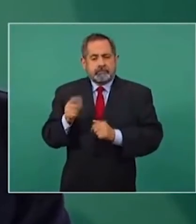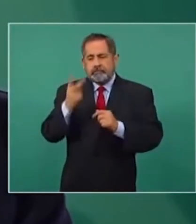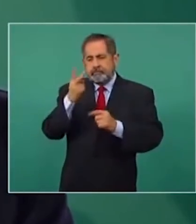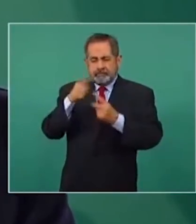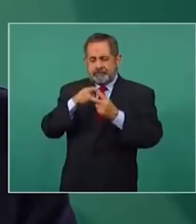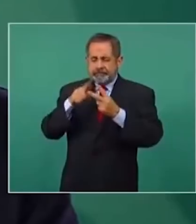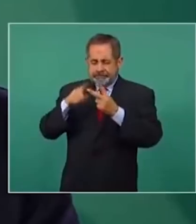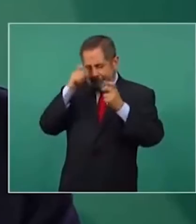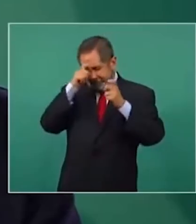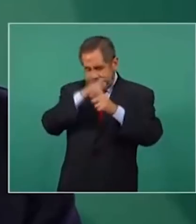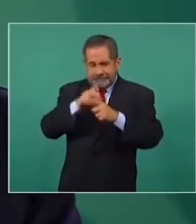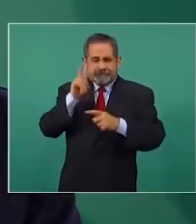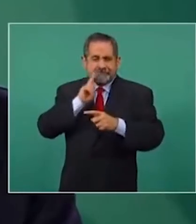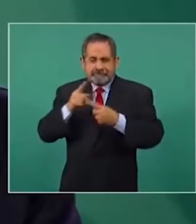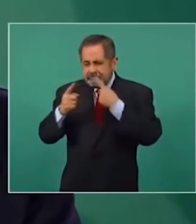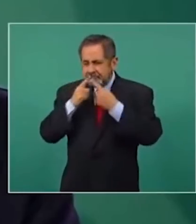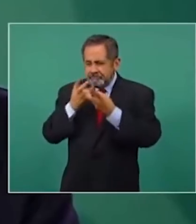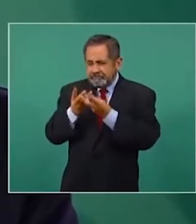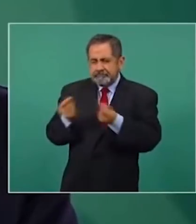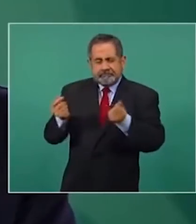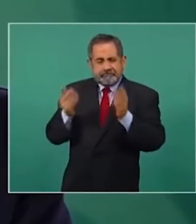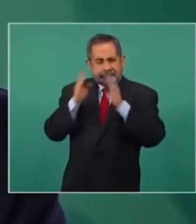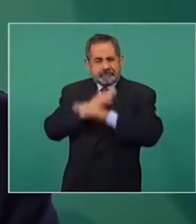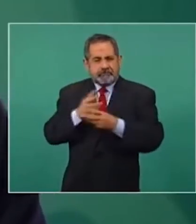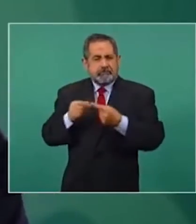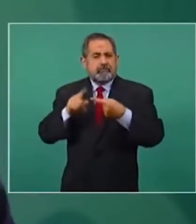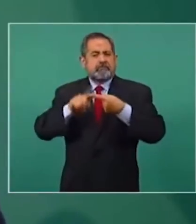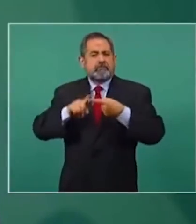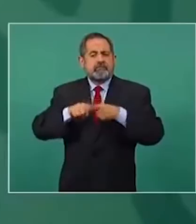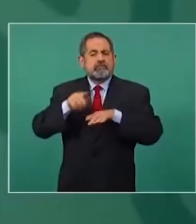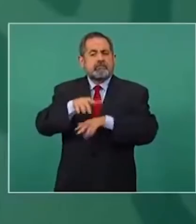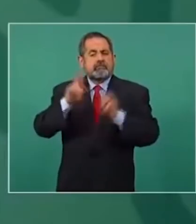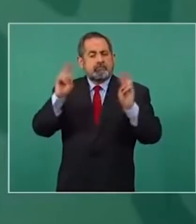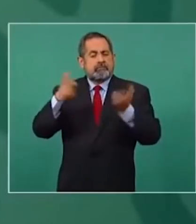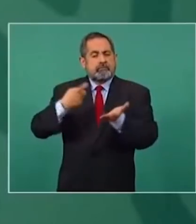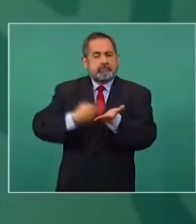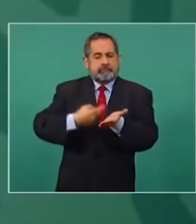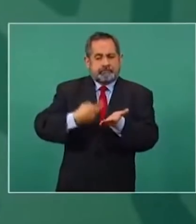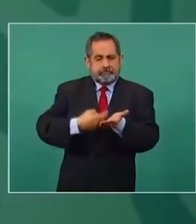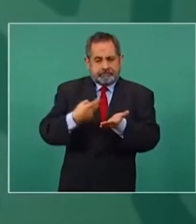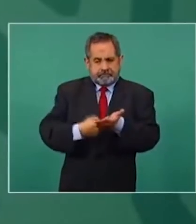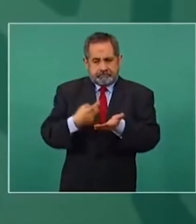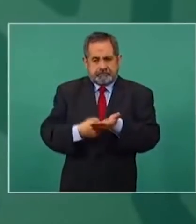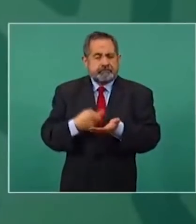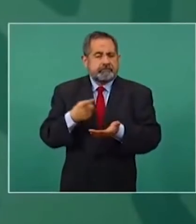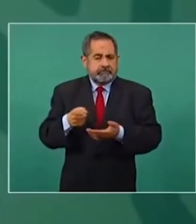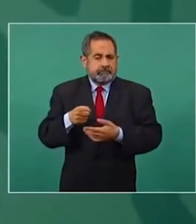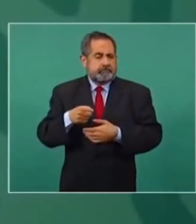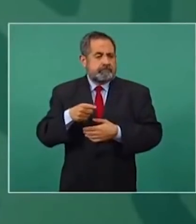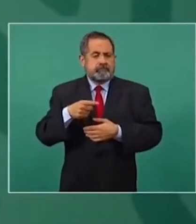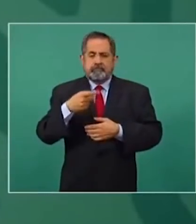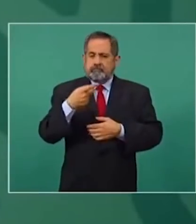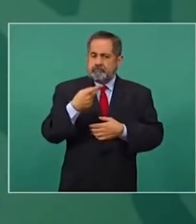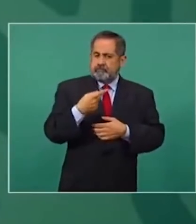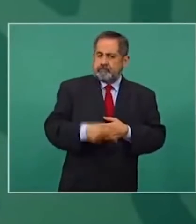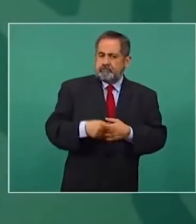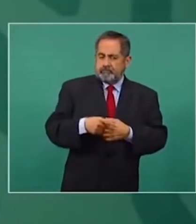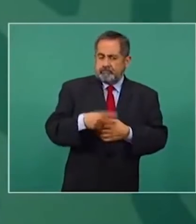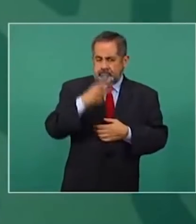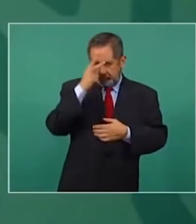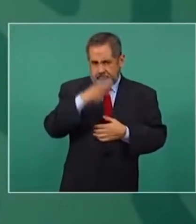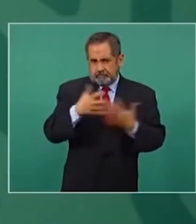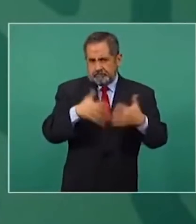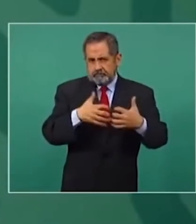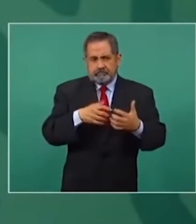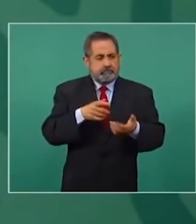polémicos, estamos buscando resolverlos. Uno es el camarón, los productores o